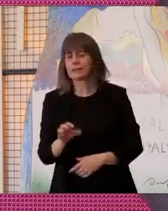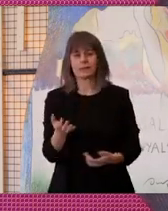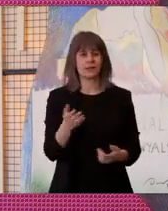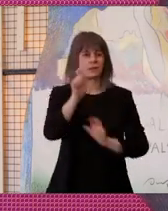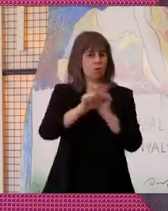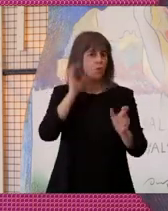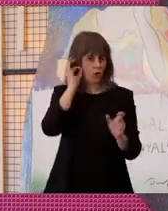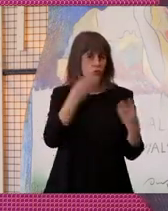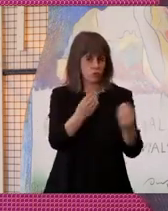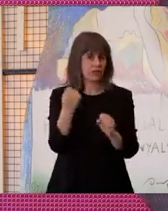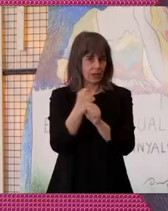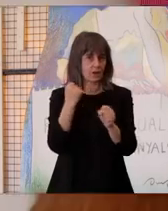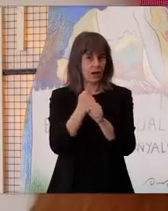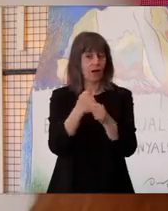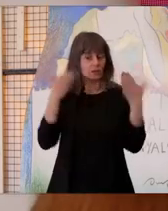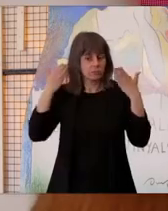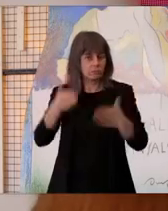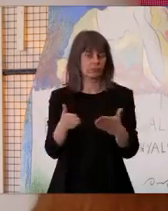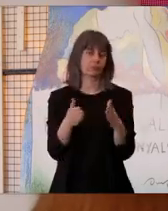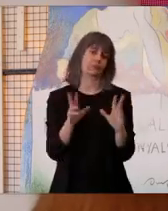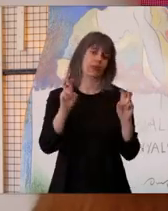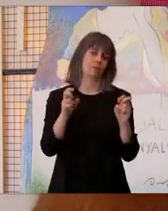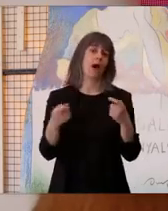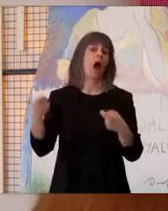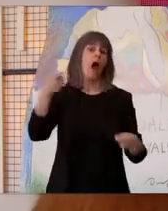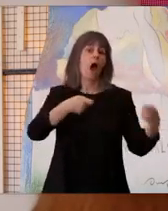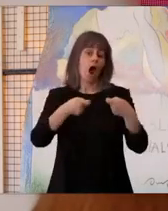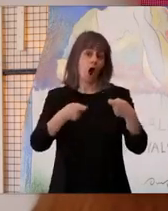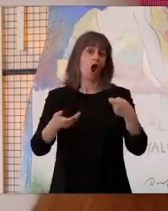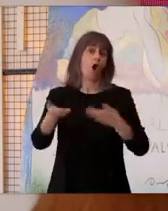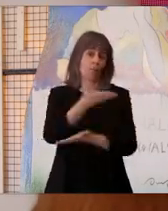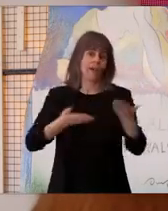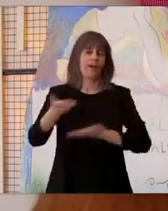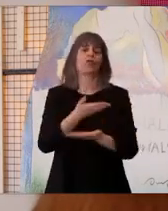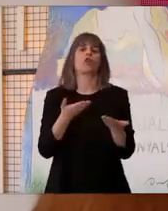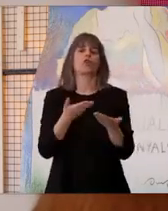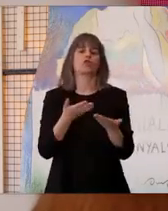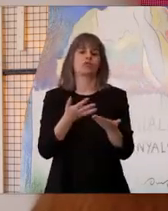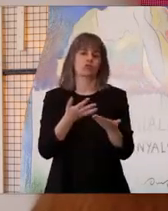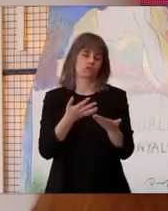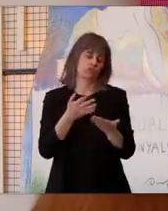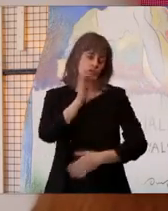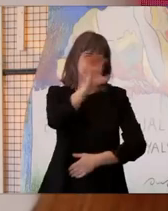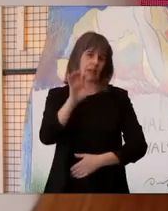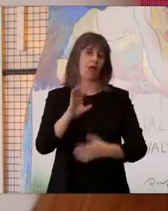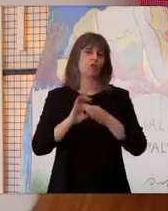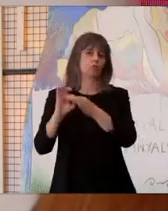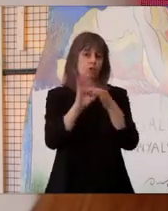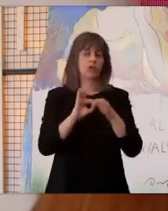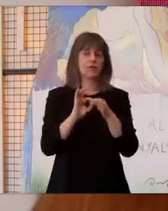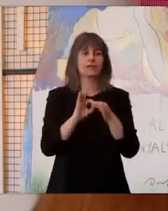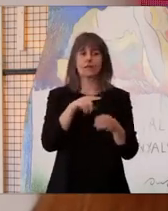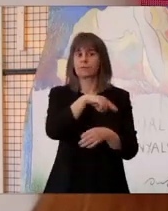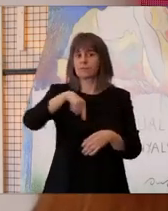trabajaban en el mundo de la cooperación y en el mundo de las agencias de Naciones Unidas y todas ellas